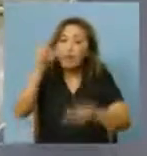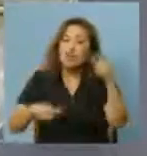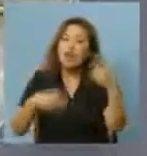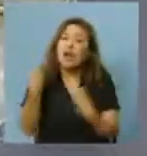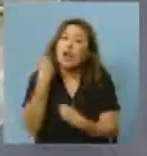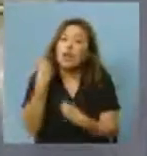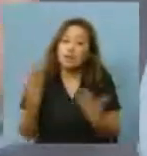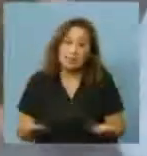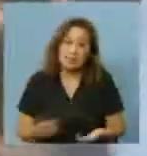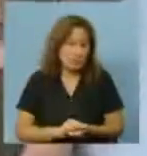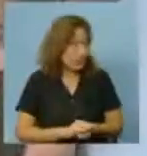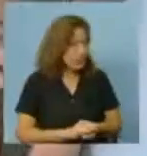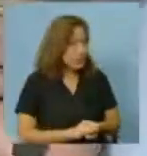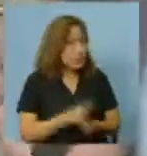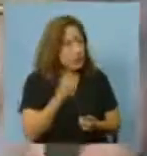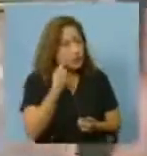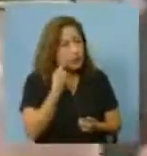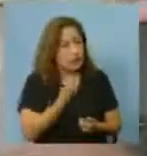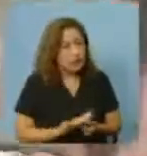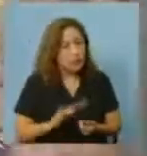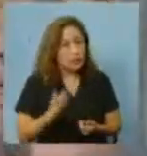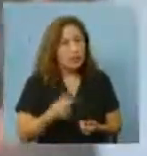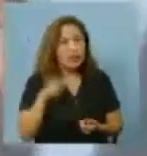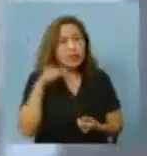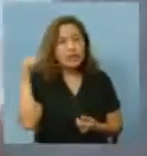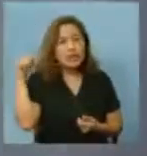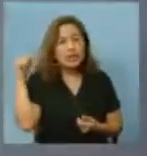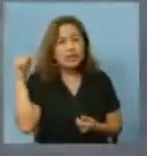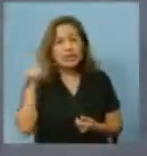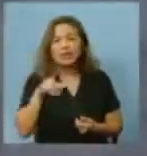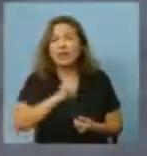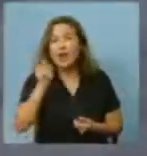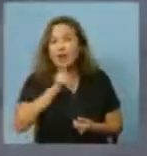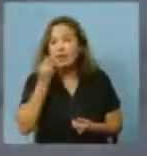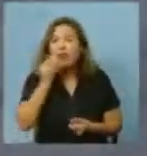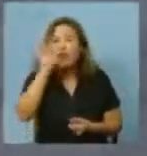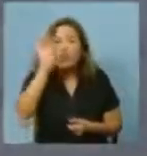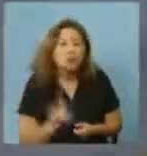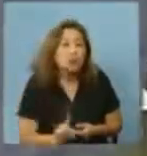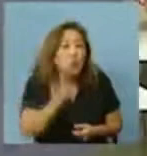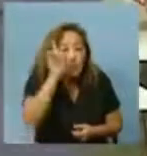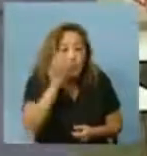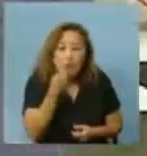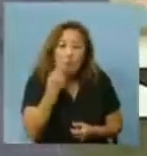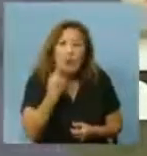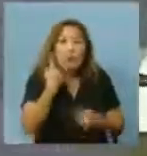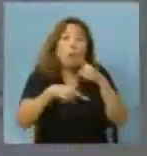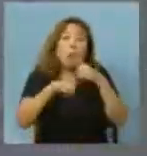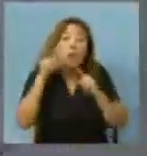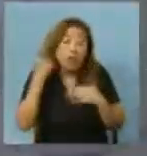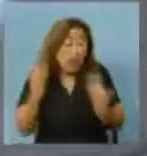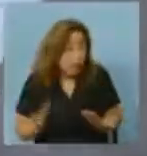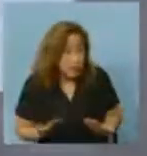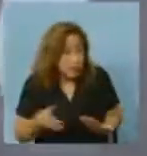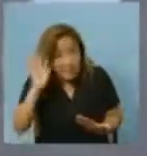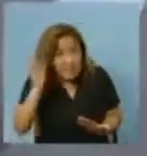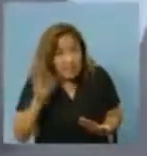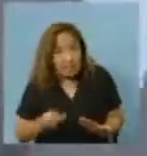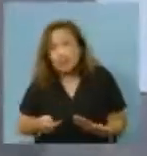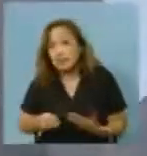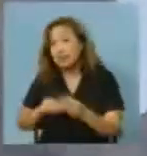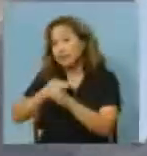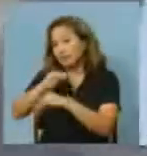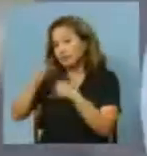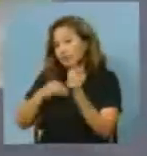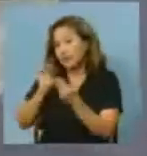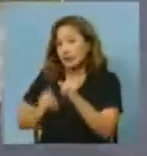también para comer. ¿Usted ha notado que, por ejemplo, esta es la única comida que pueden tener algunas personas en el día? De las